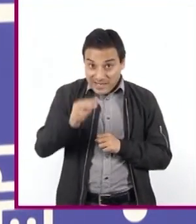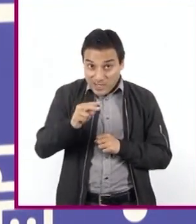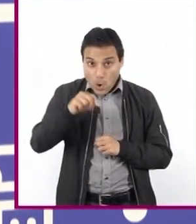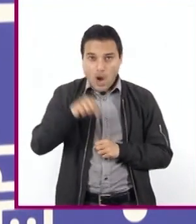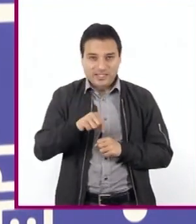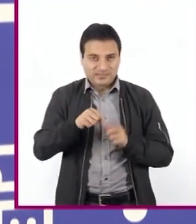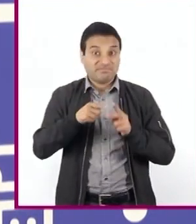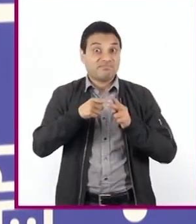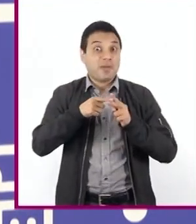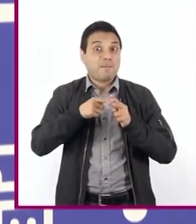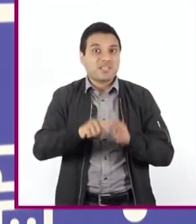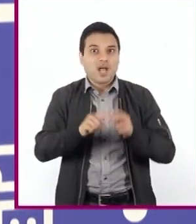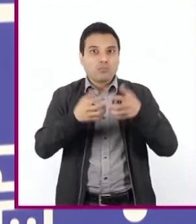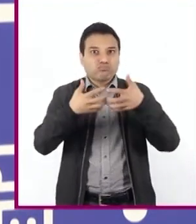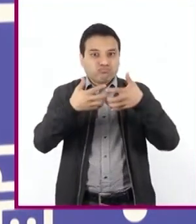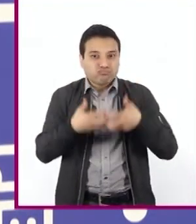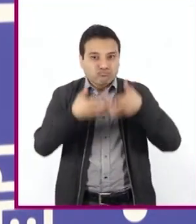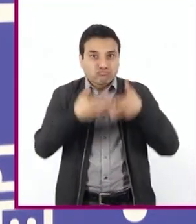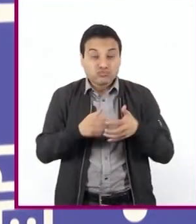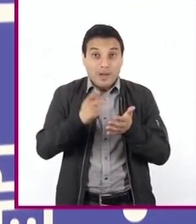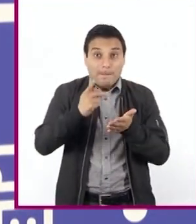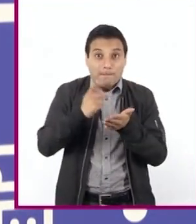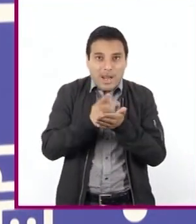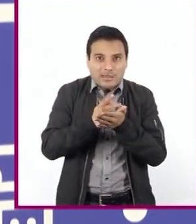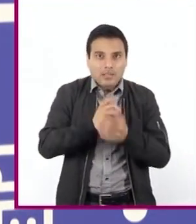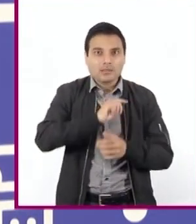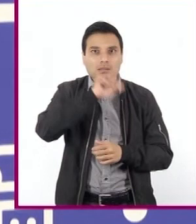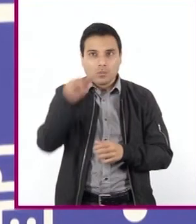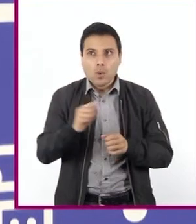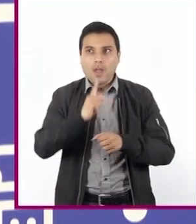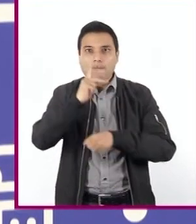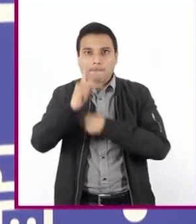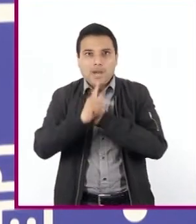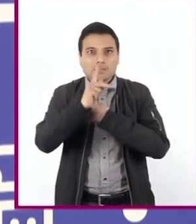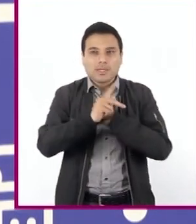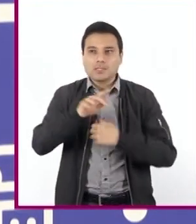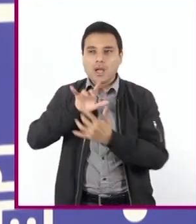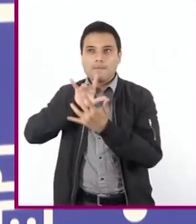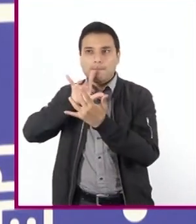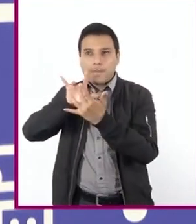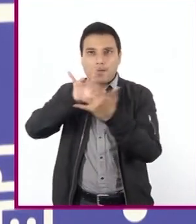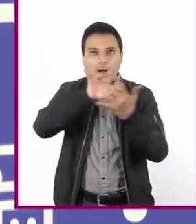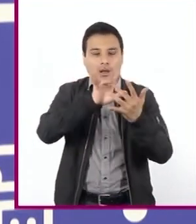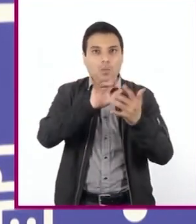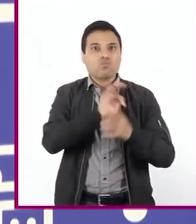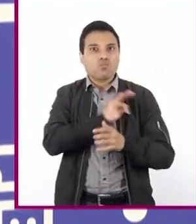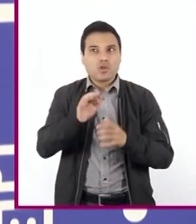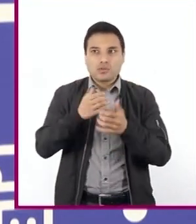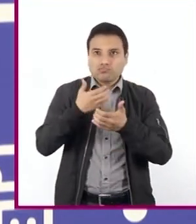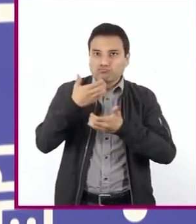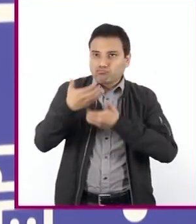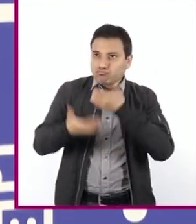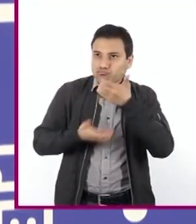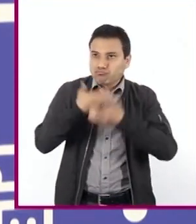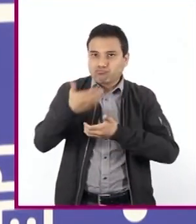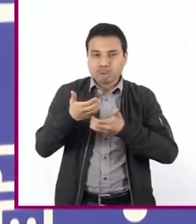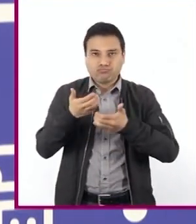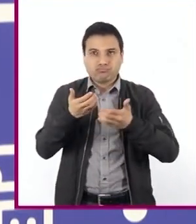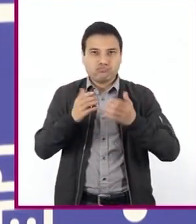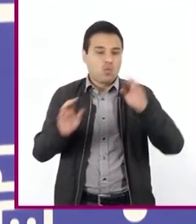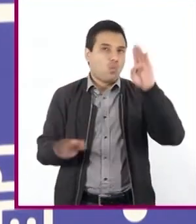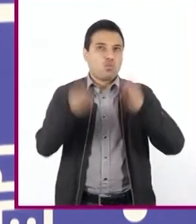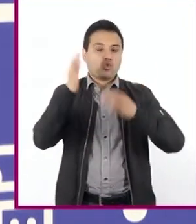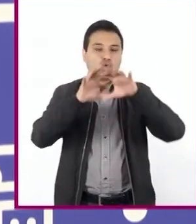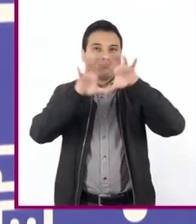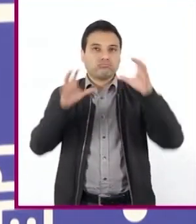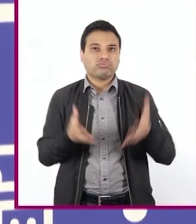primera globalización, es decir, fungió como vínculo y medio para la creación de redes de comercio debido a su